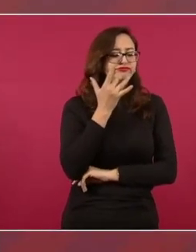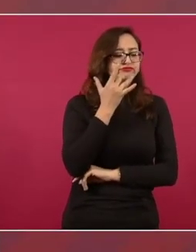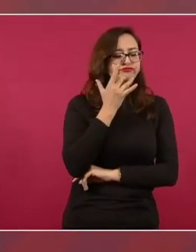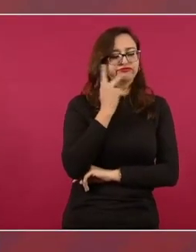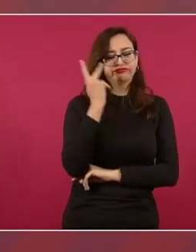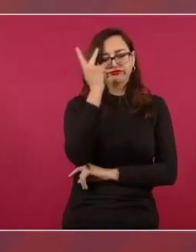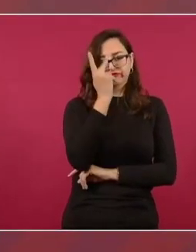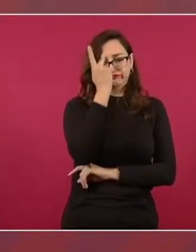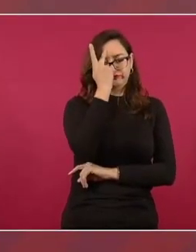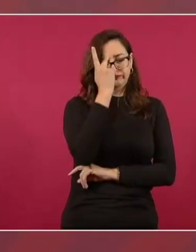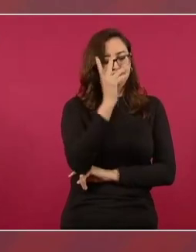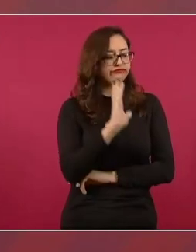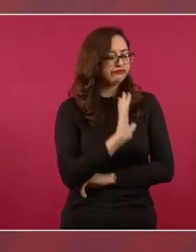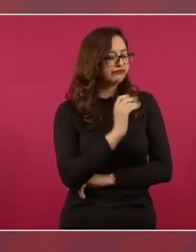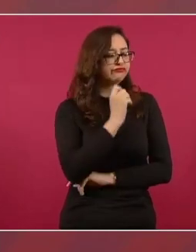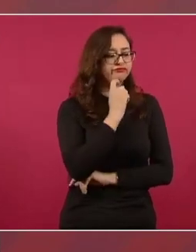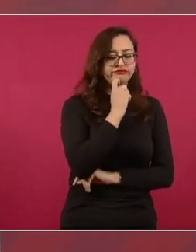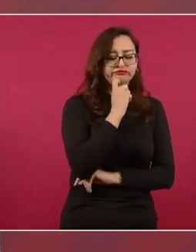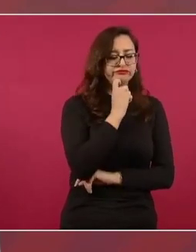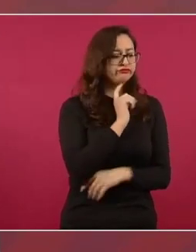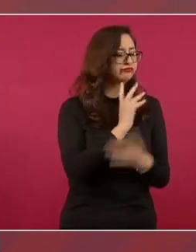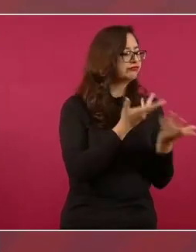y hablando ahí con publicistas,